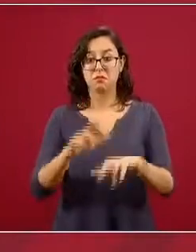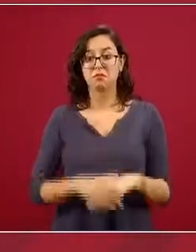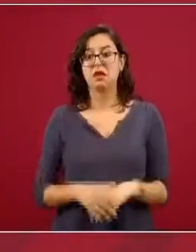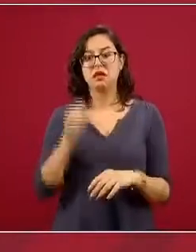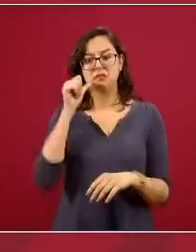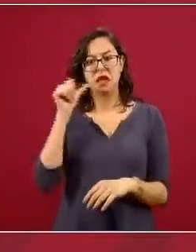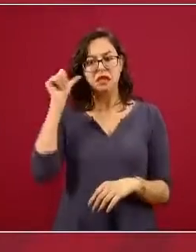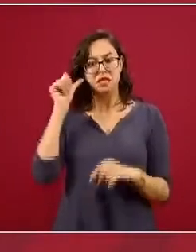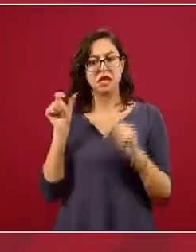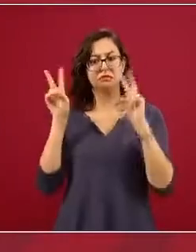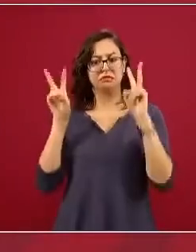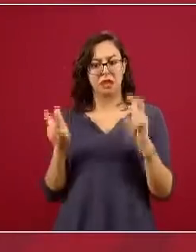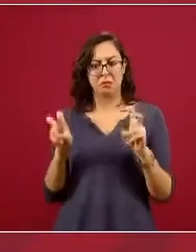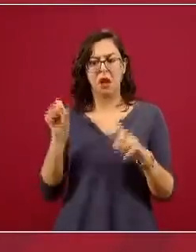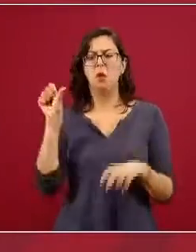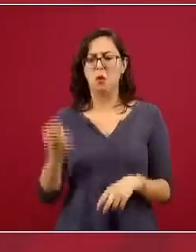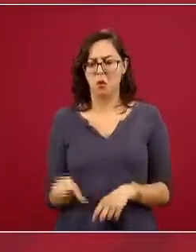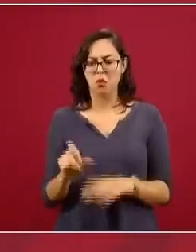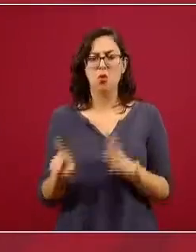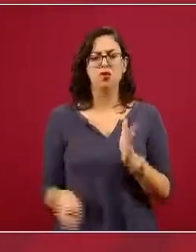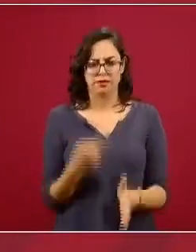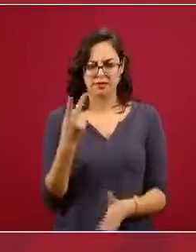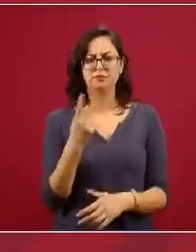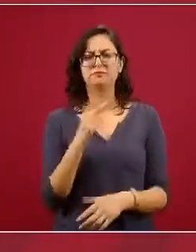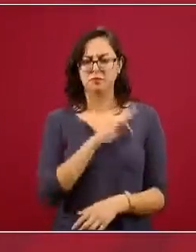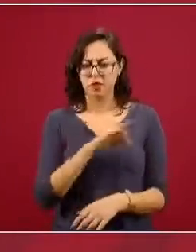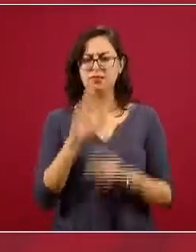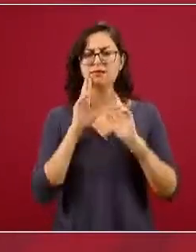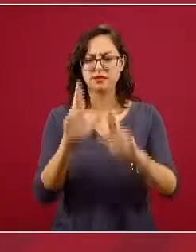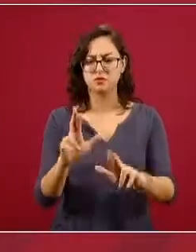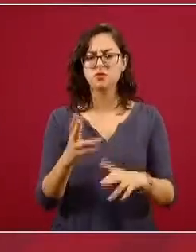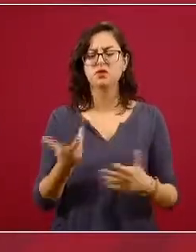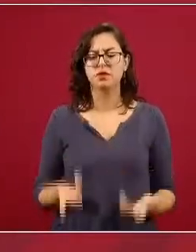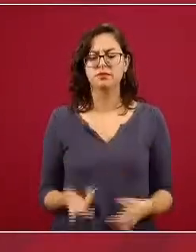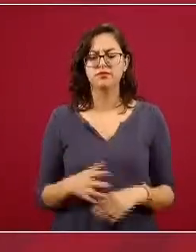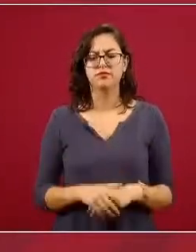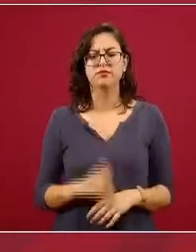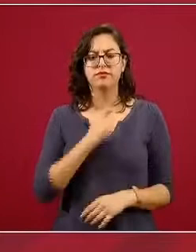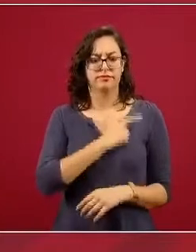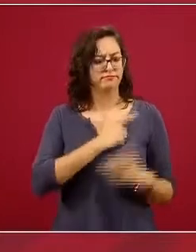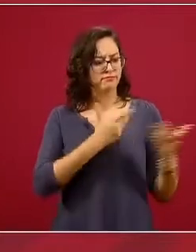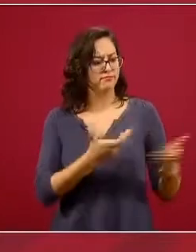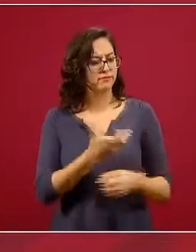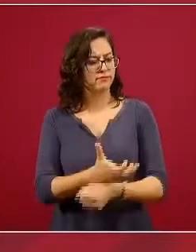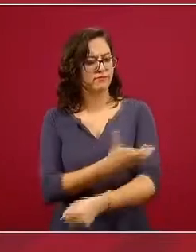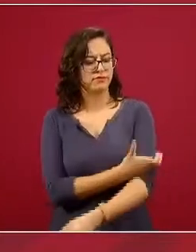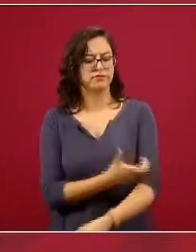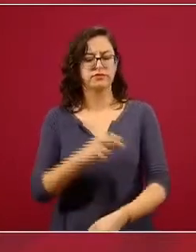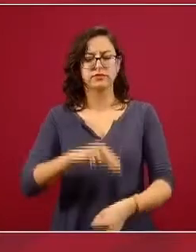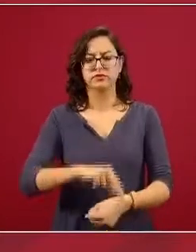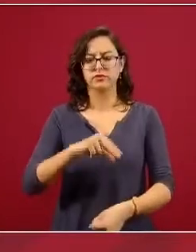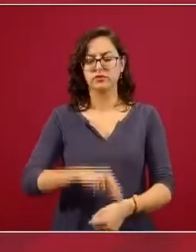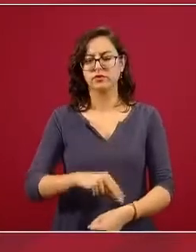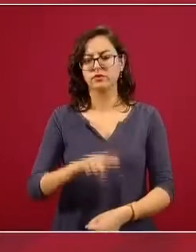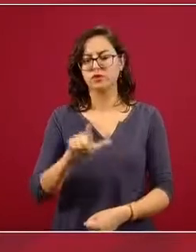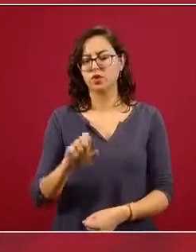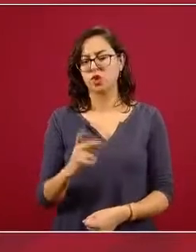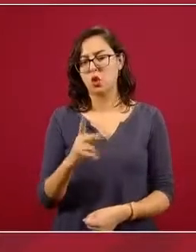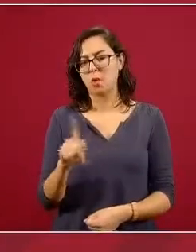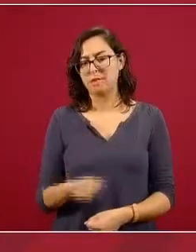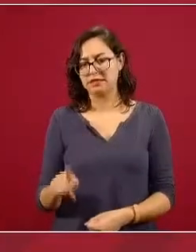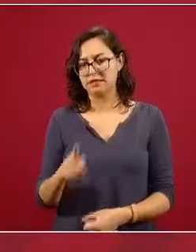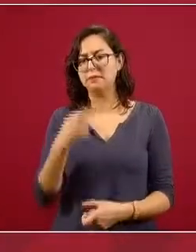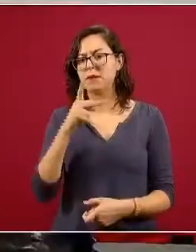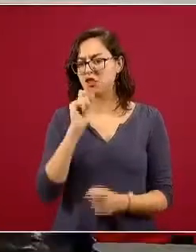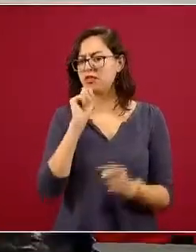tema de ayer, con mucho gusto las abordamos. Por eso es un gran gusto que hoy esté con nosotros el doctor López Ridaura, pero